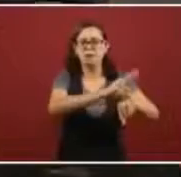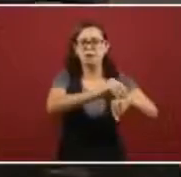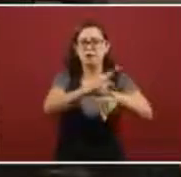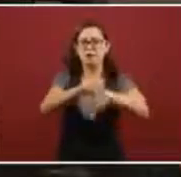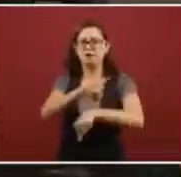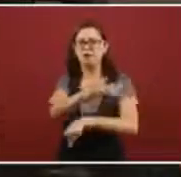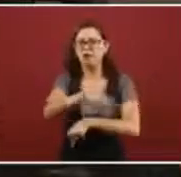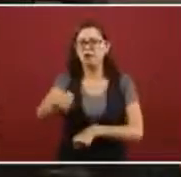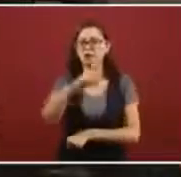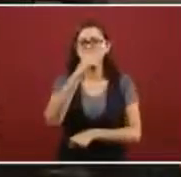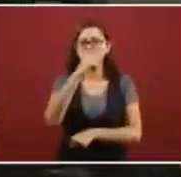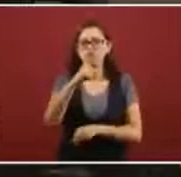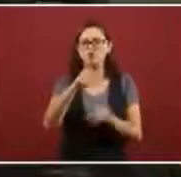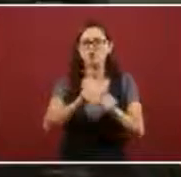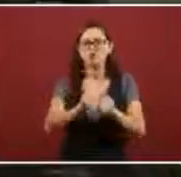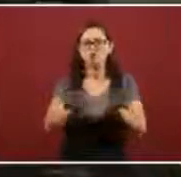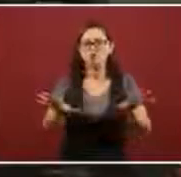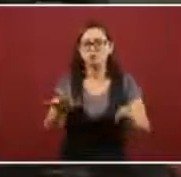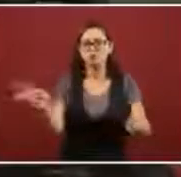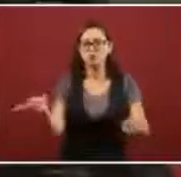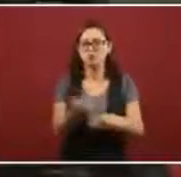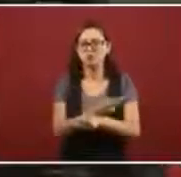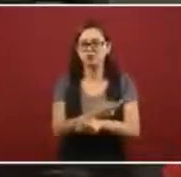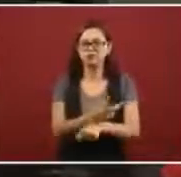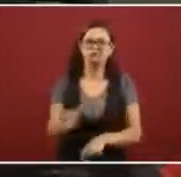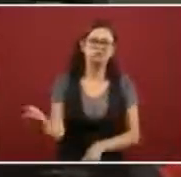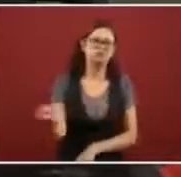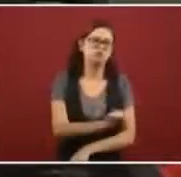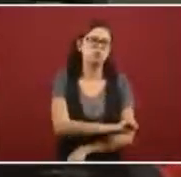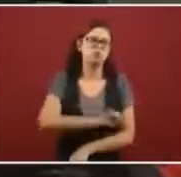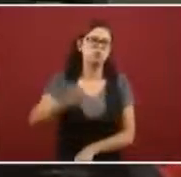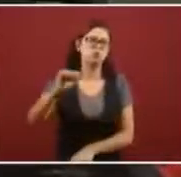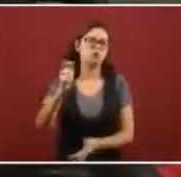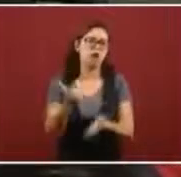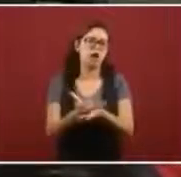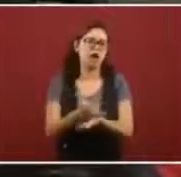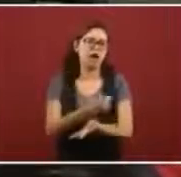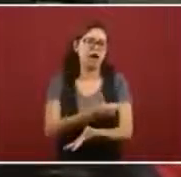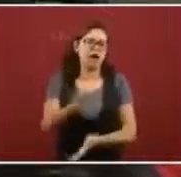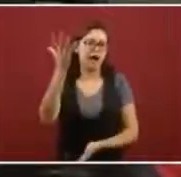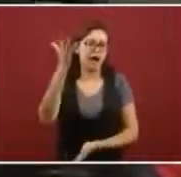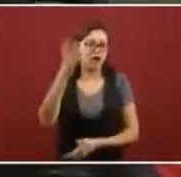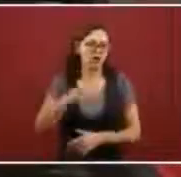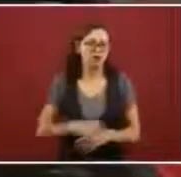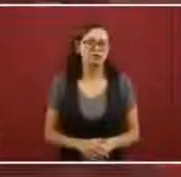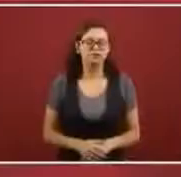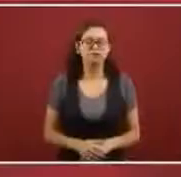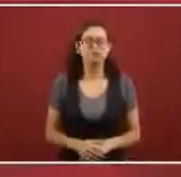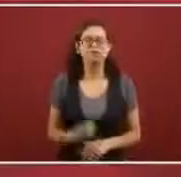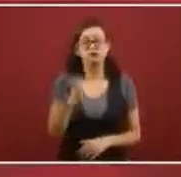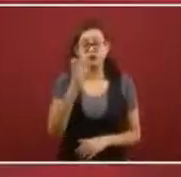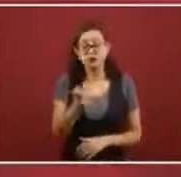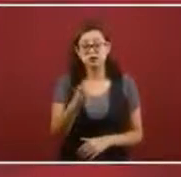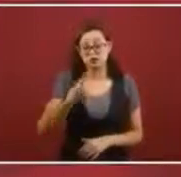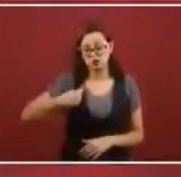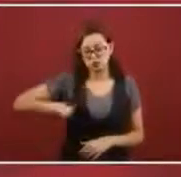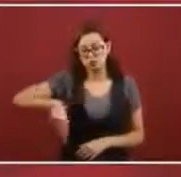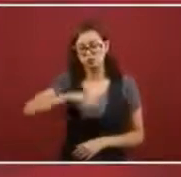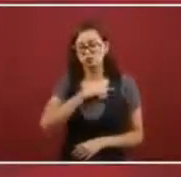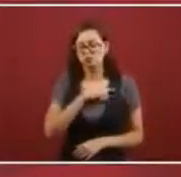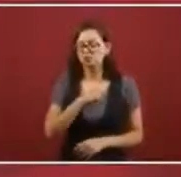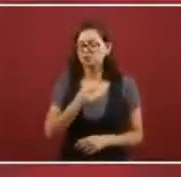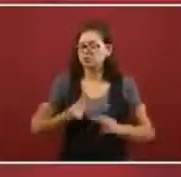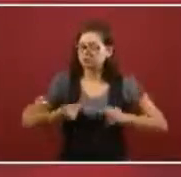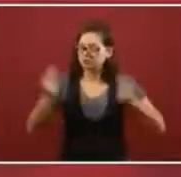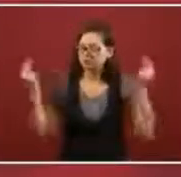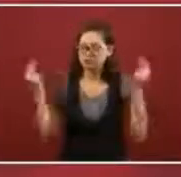el precio de la energía eléctrica. Entonces necesitamos garantizar a